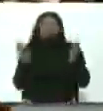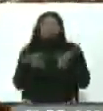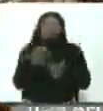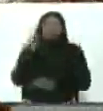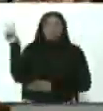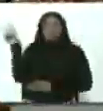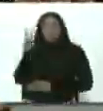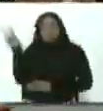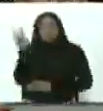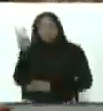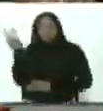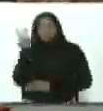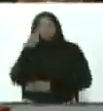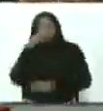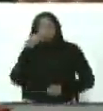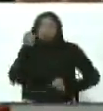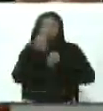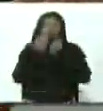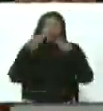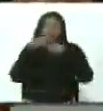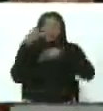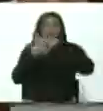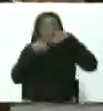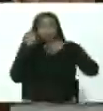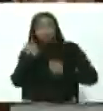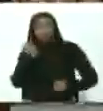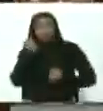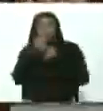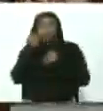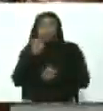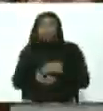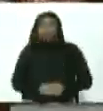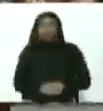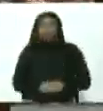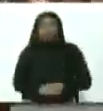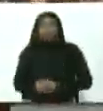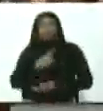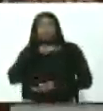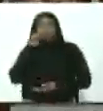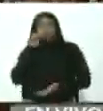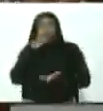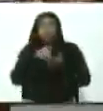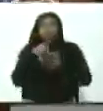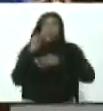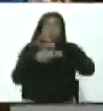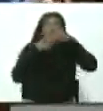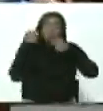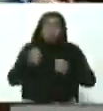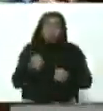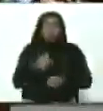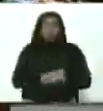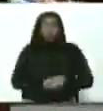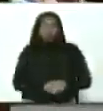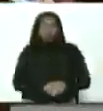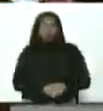Venezuela en favor del candidato de la revolución. Y de los candidatos de la revolución.